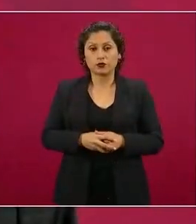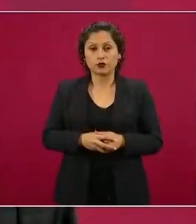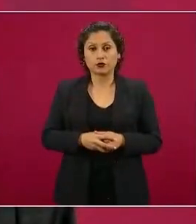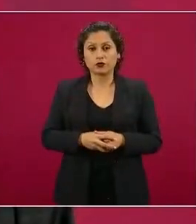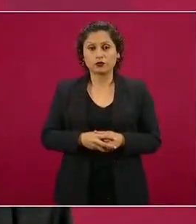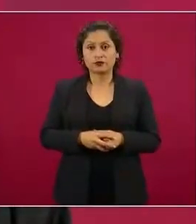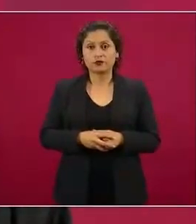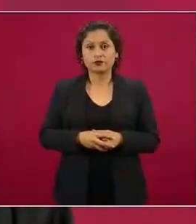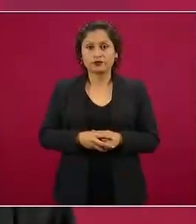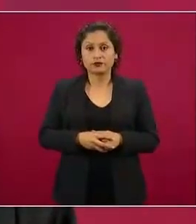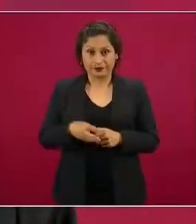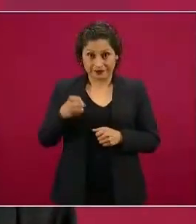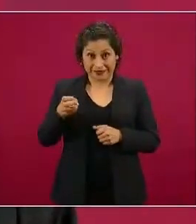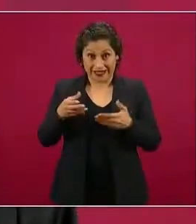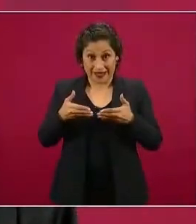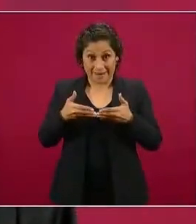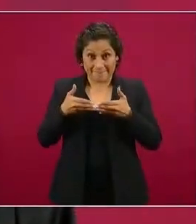El puerto.